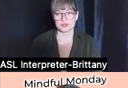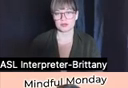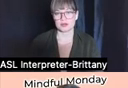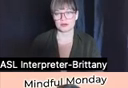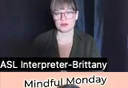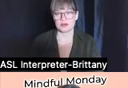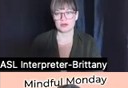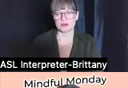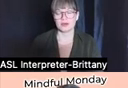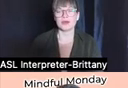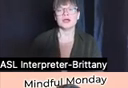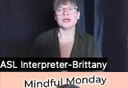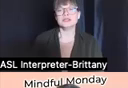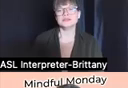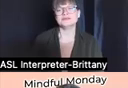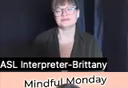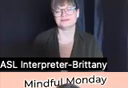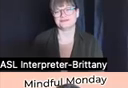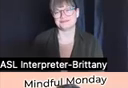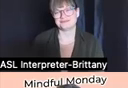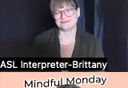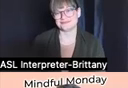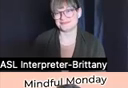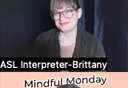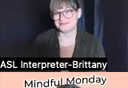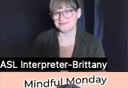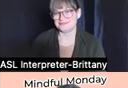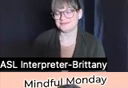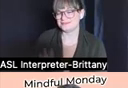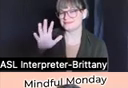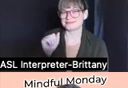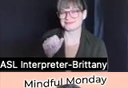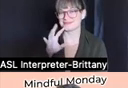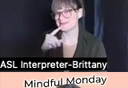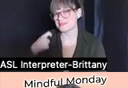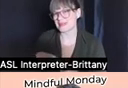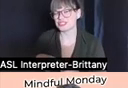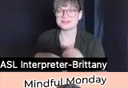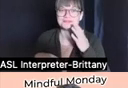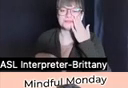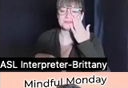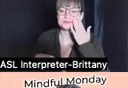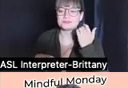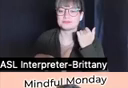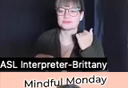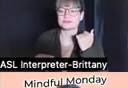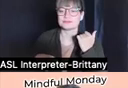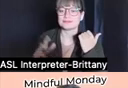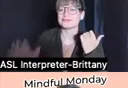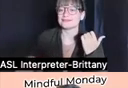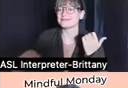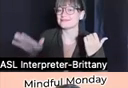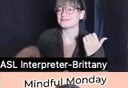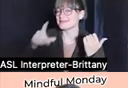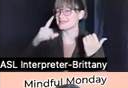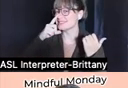Okay. Again, we'd like. Si pueden Si puede apagar, por favor, apaguen sus